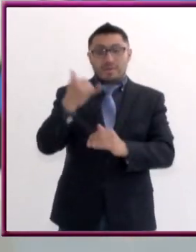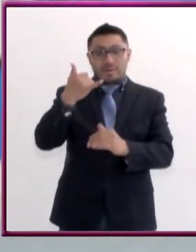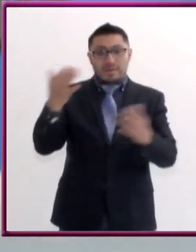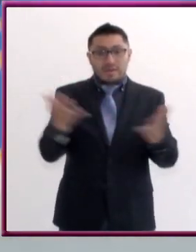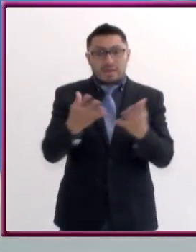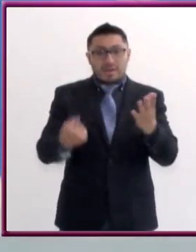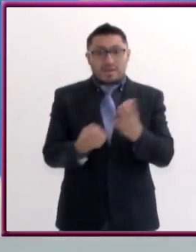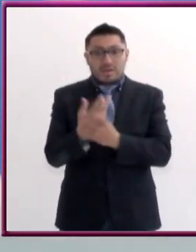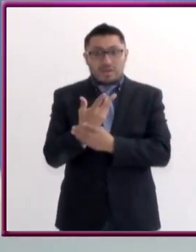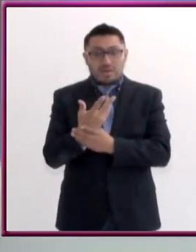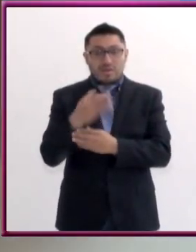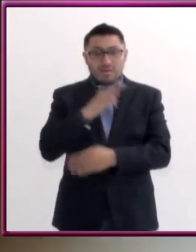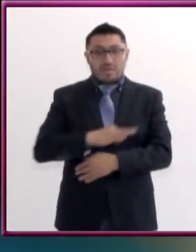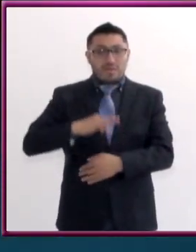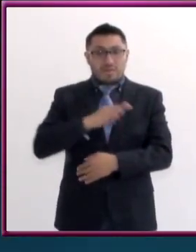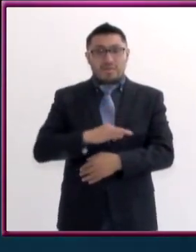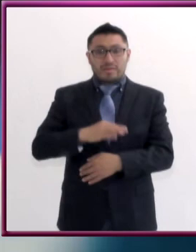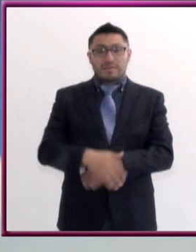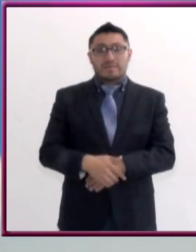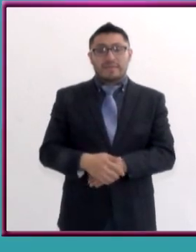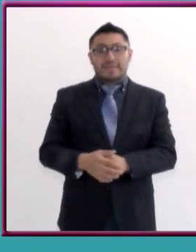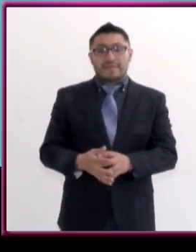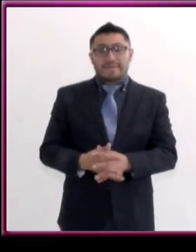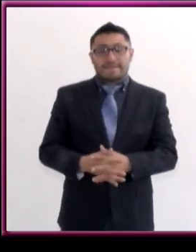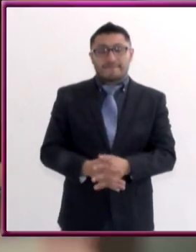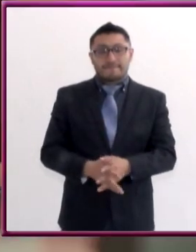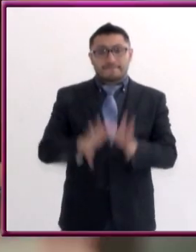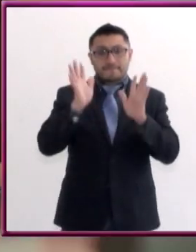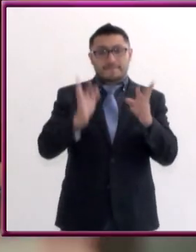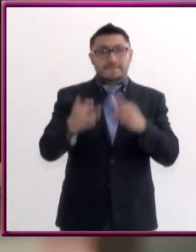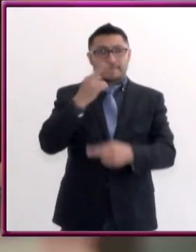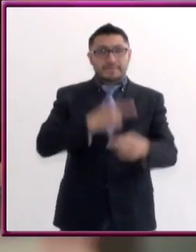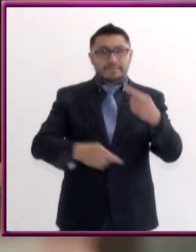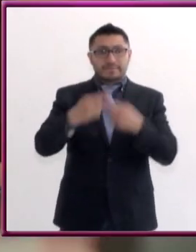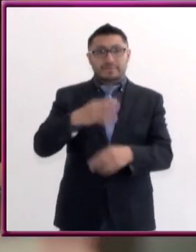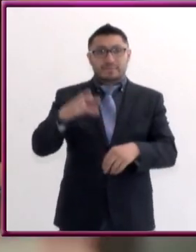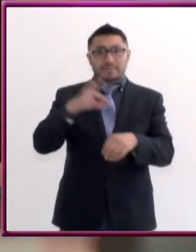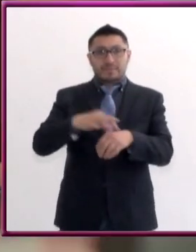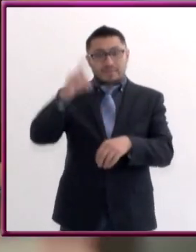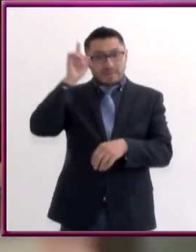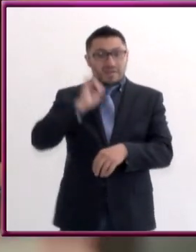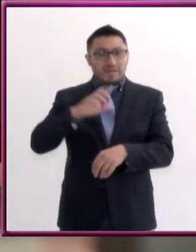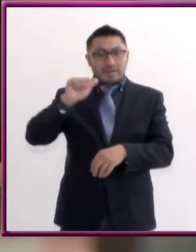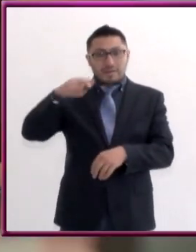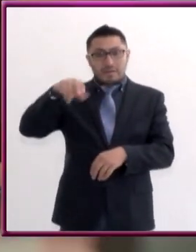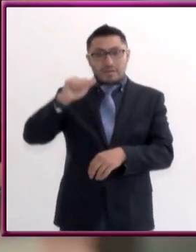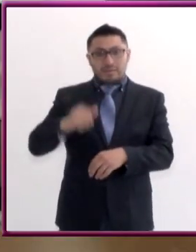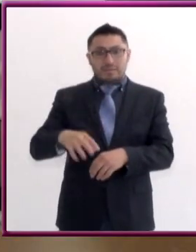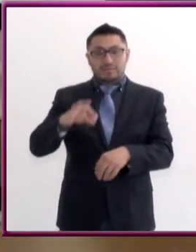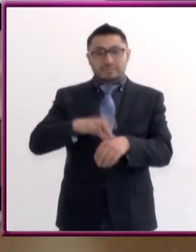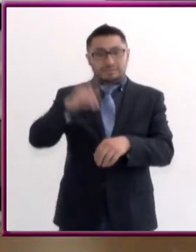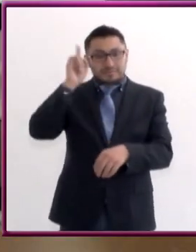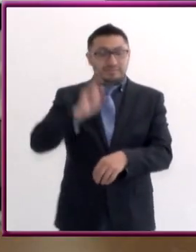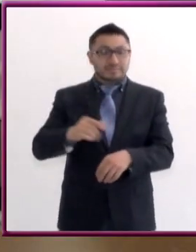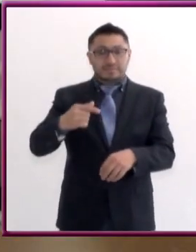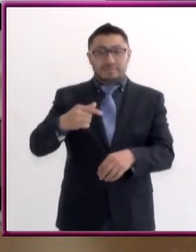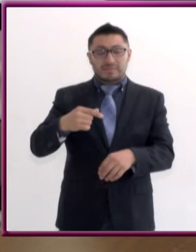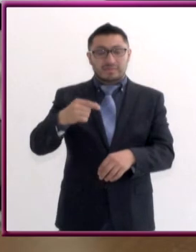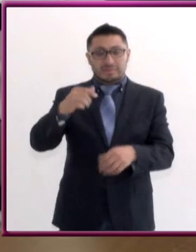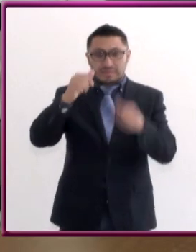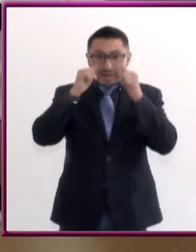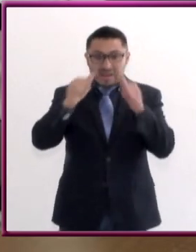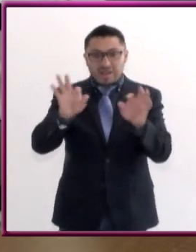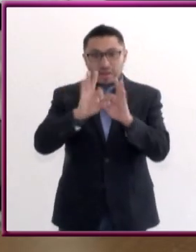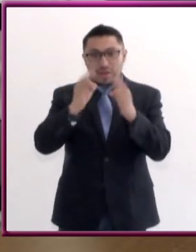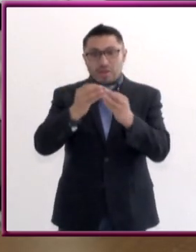todo construir nuestra propia felicidad. Ya estamos de regreso con la doctora Ana Madrigal. Doctora, he escuchado